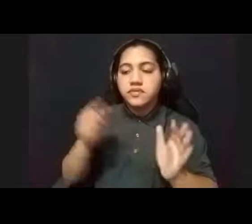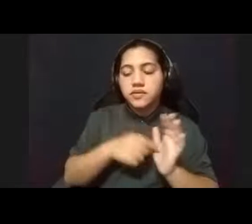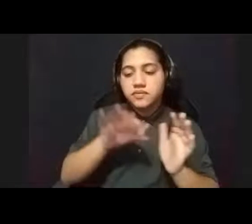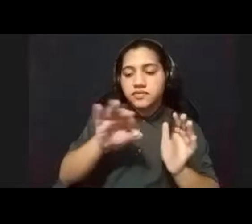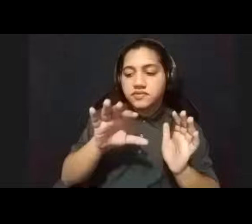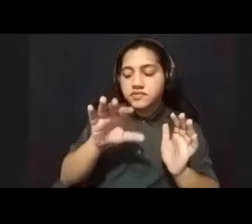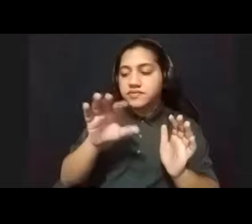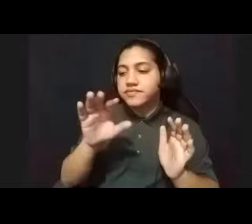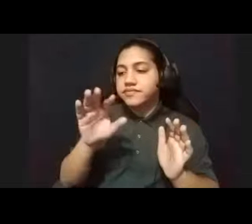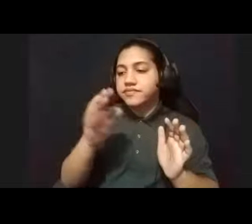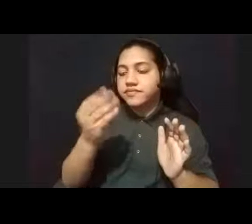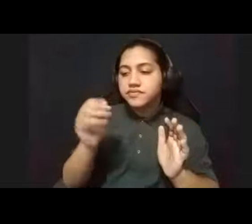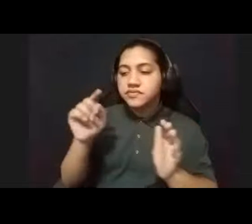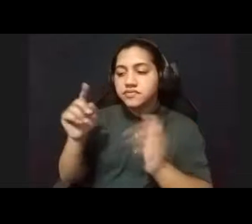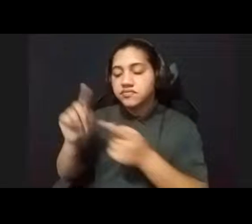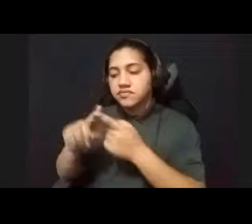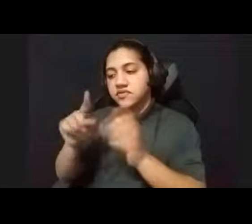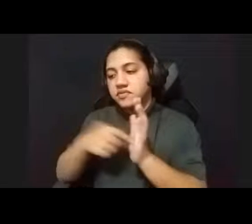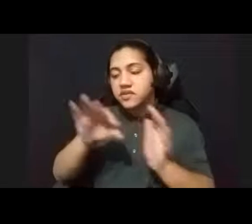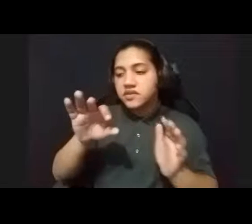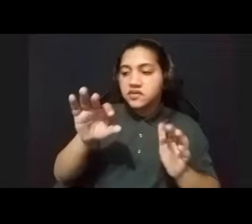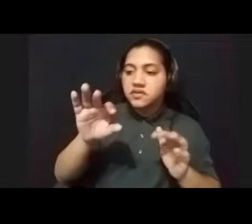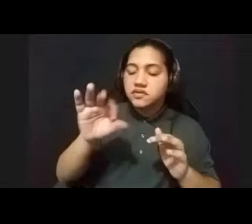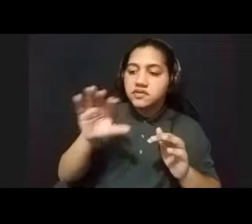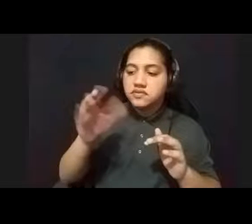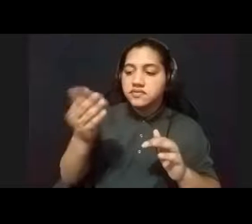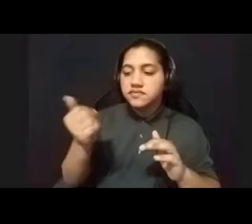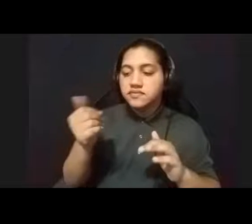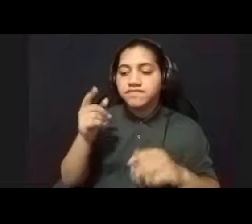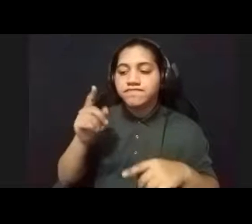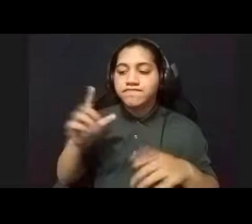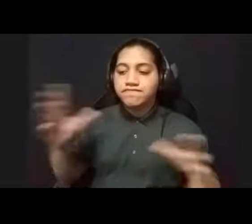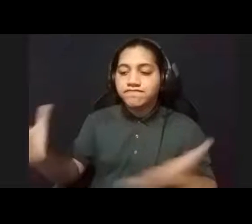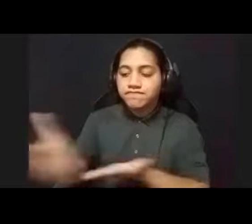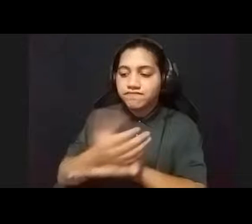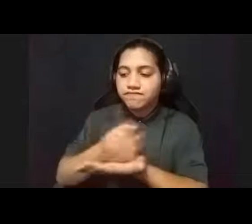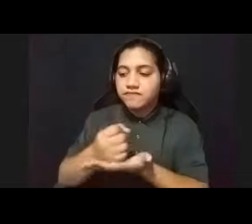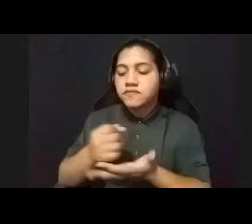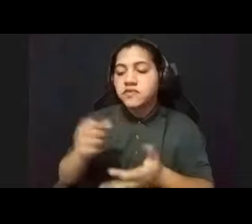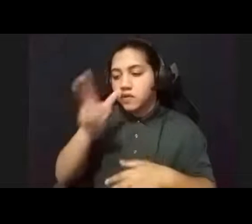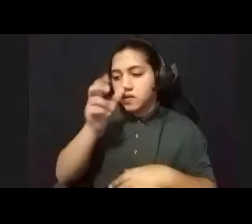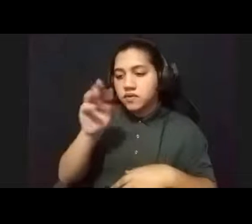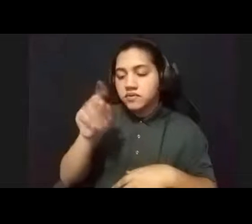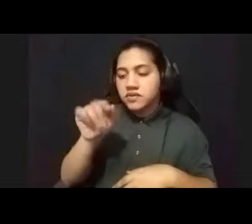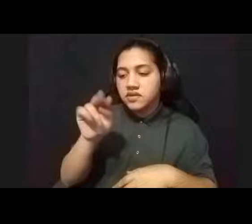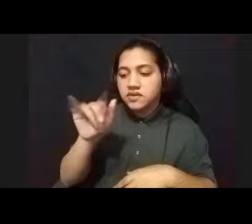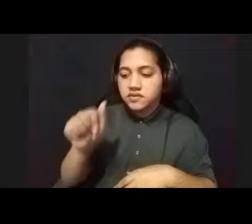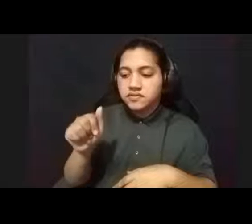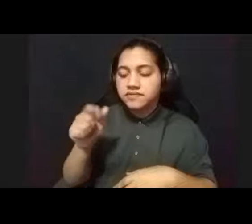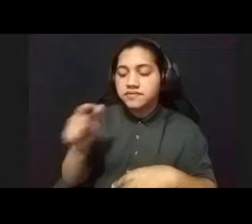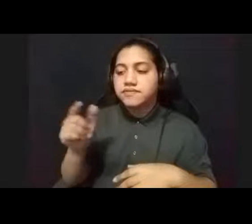a 1915 también recopilan varias versiones de la cucarachita Martina y de Martina Arañita.